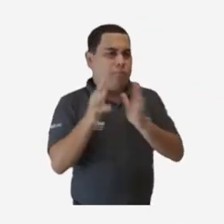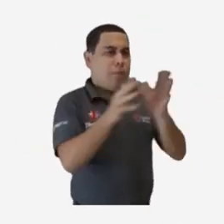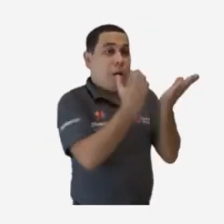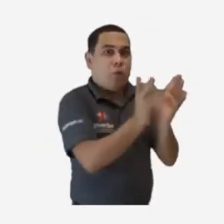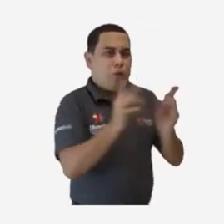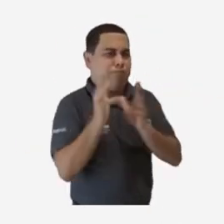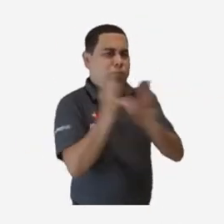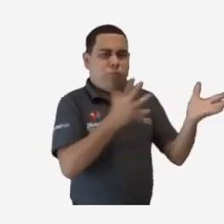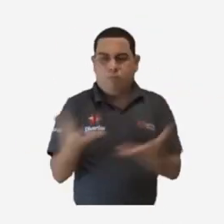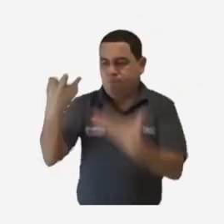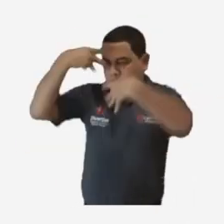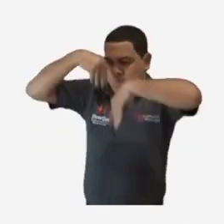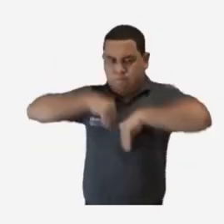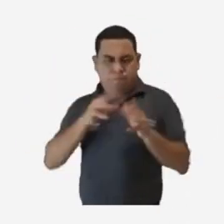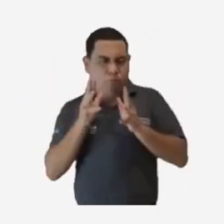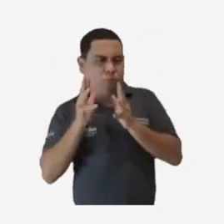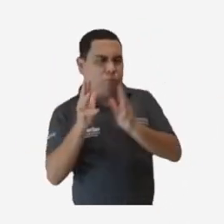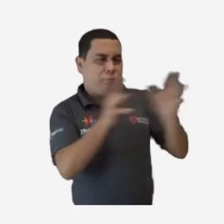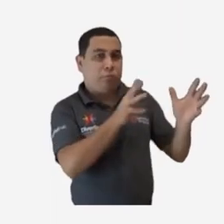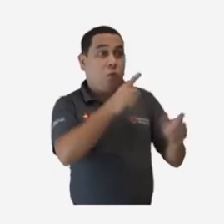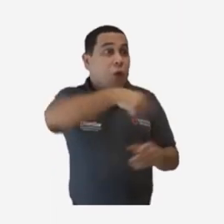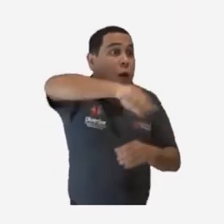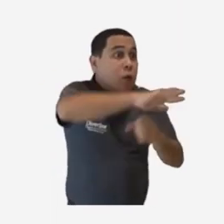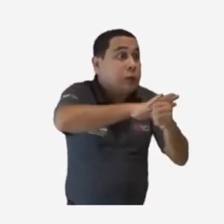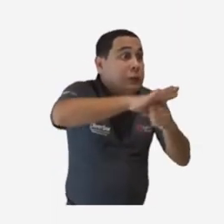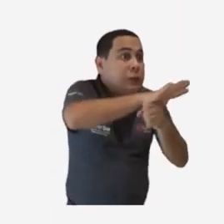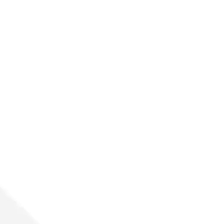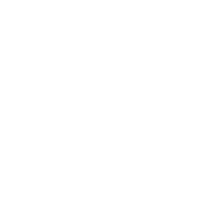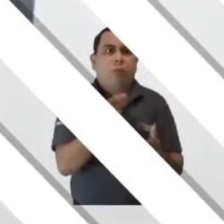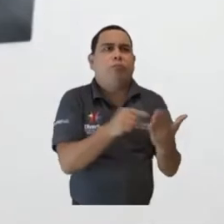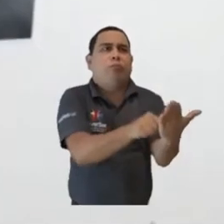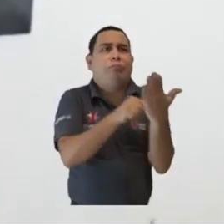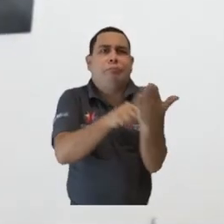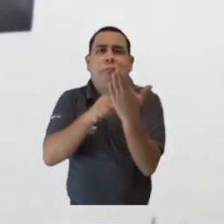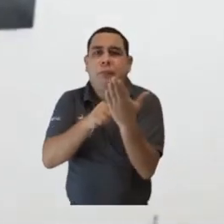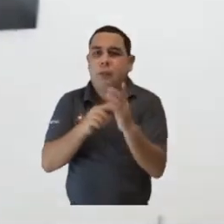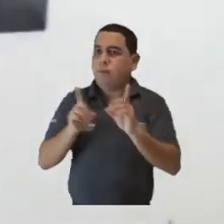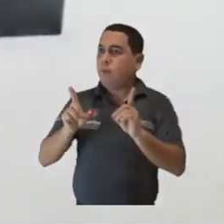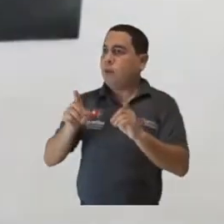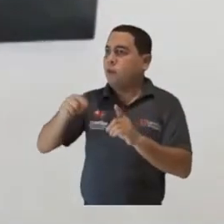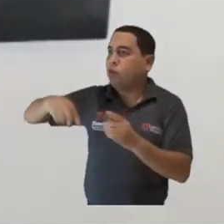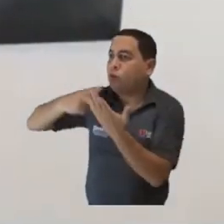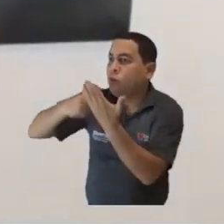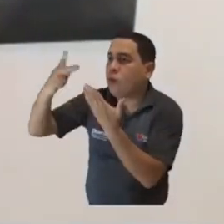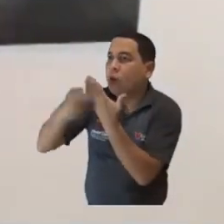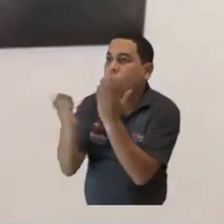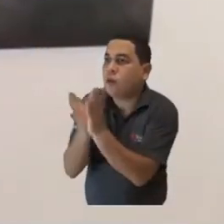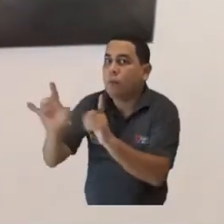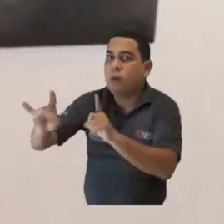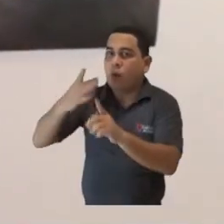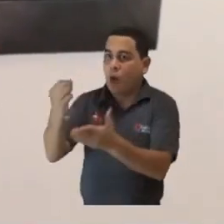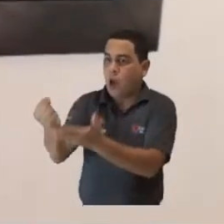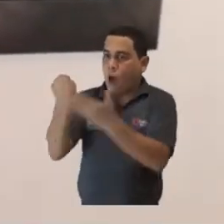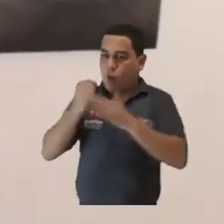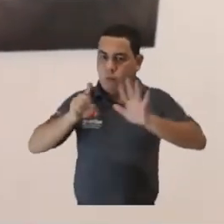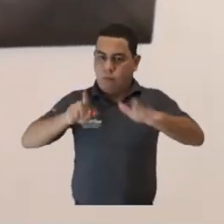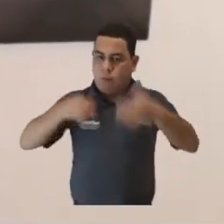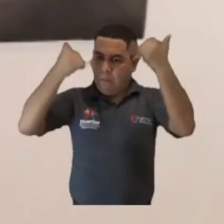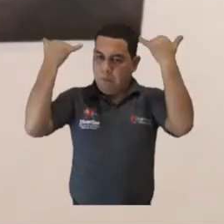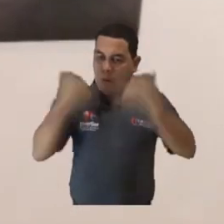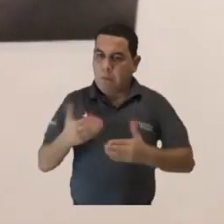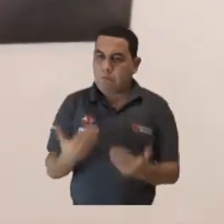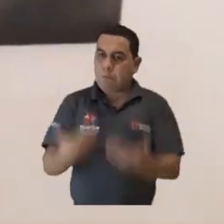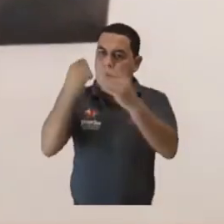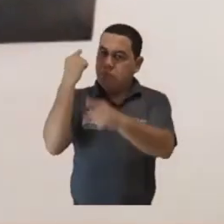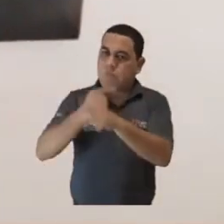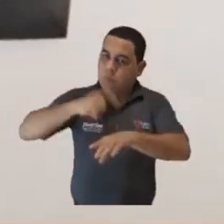estudiantes herramientas que se adapten mejor a sus situaciones particulares. El proyecto de educación virtual nos ha permitido terminar nuestro semestre de una forma